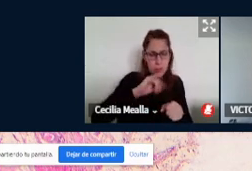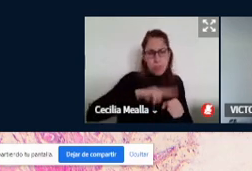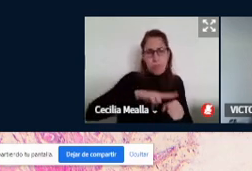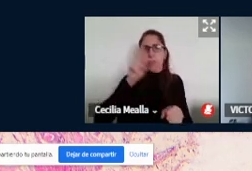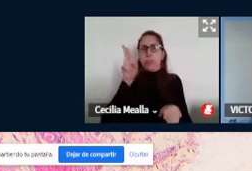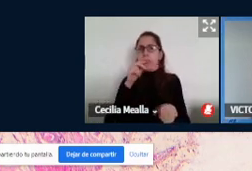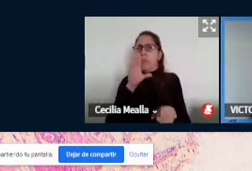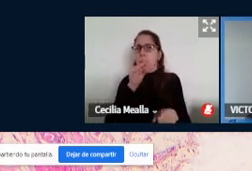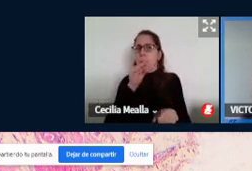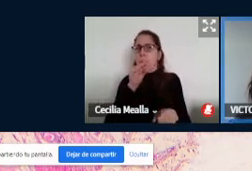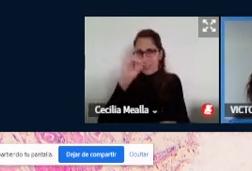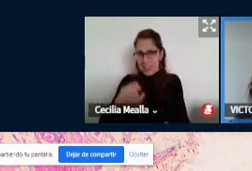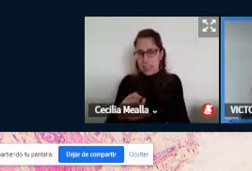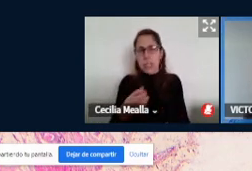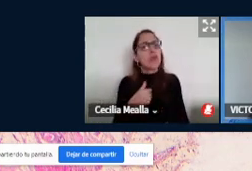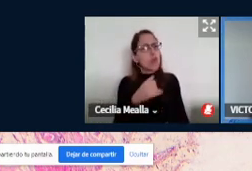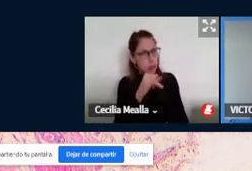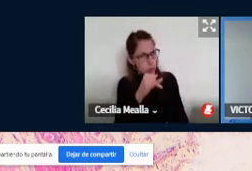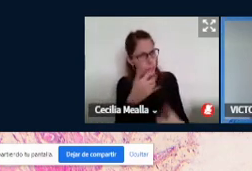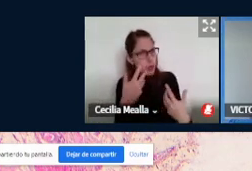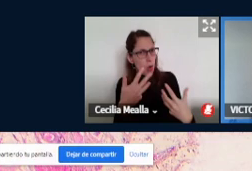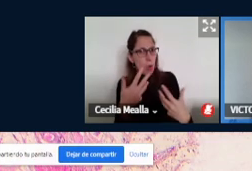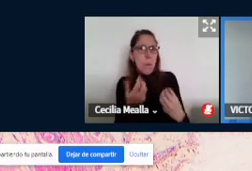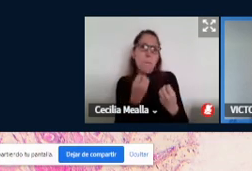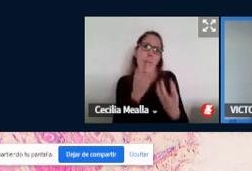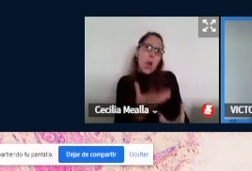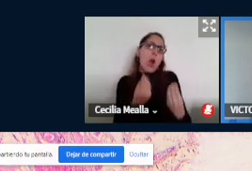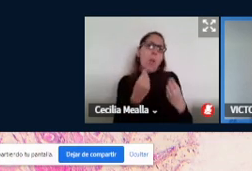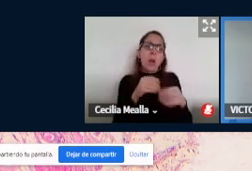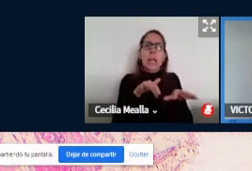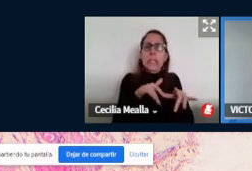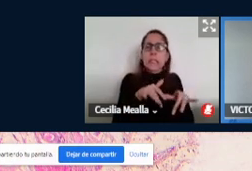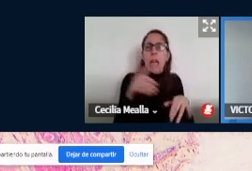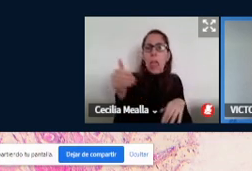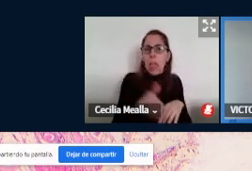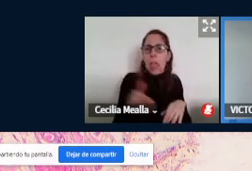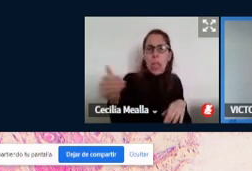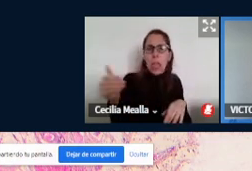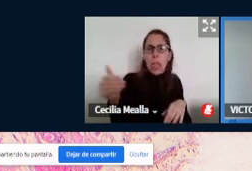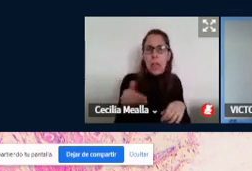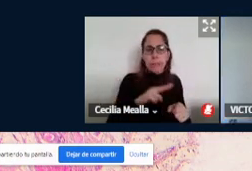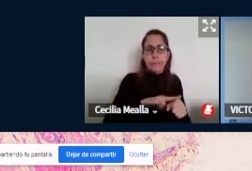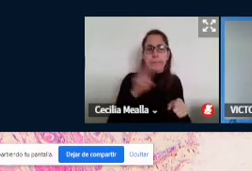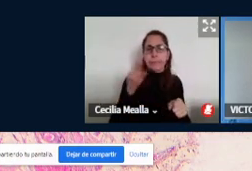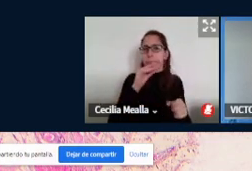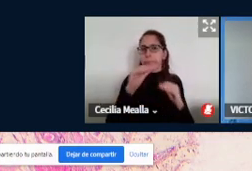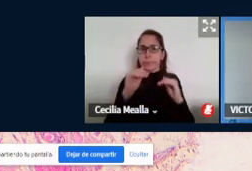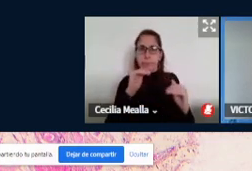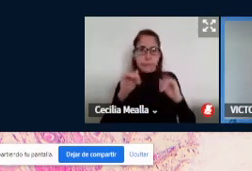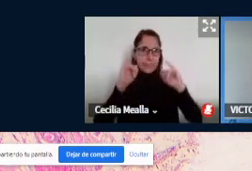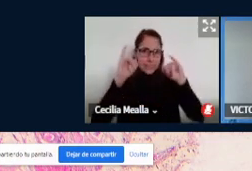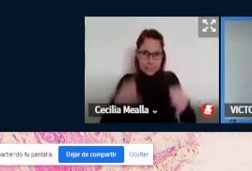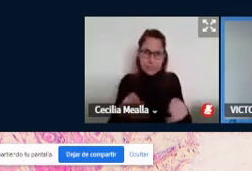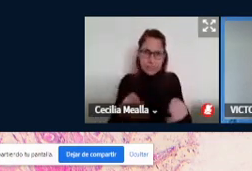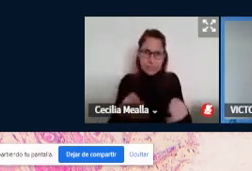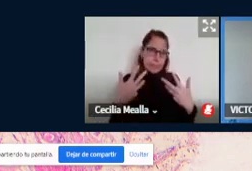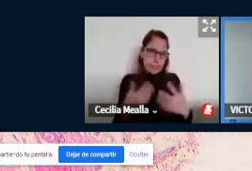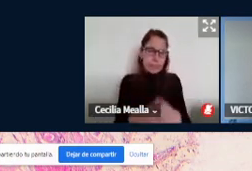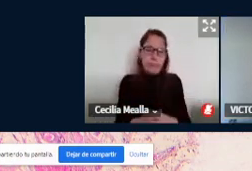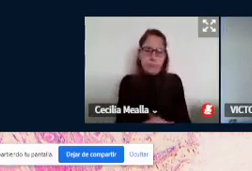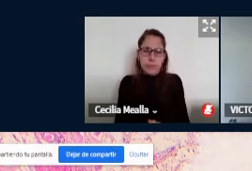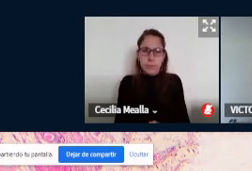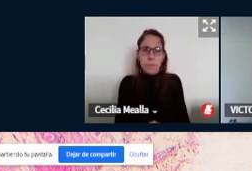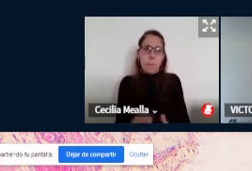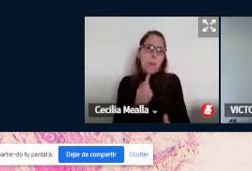¿no? Sí, para mí mejor, porque tardan menos en escribir y así aprovechamos Claro, más la sí, hora. chicos, somos poquitos. Si Lo que quieren sí, activar el micrófono